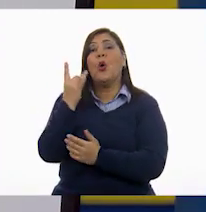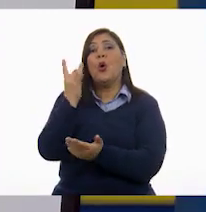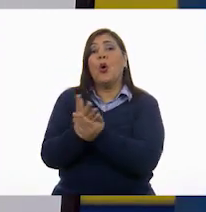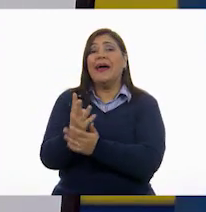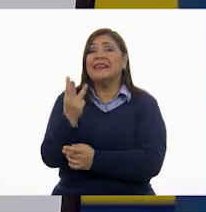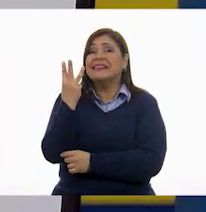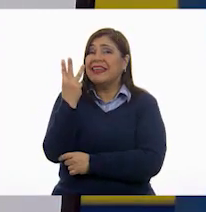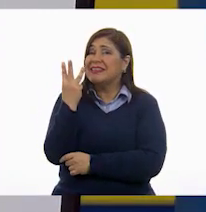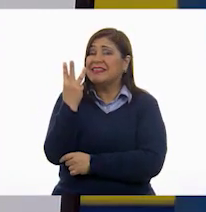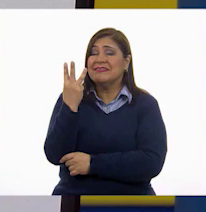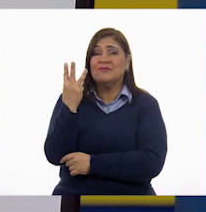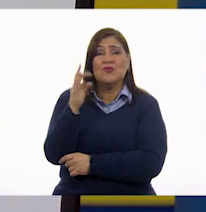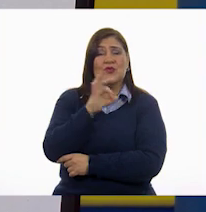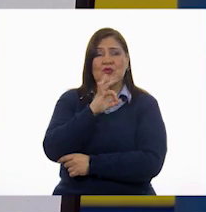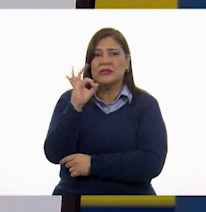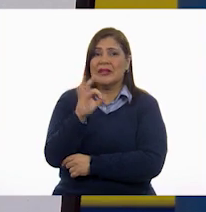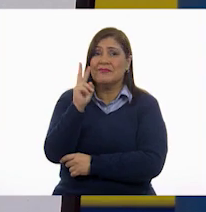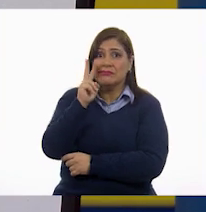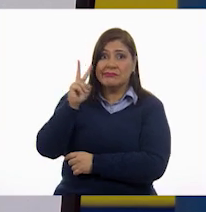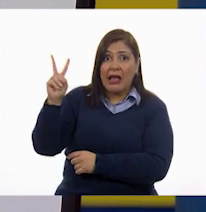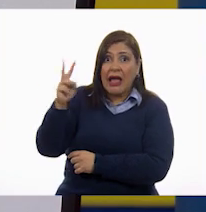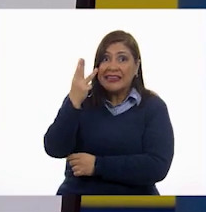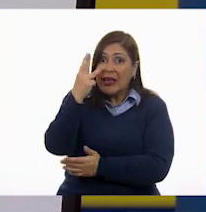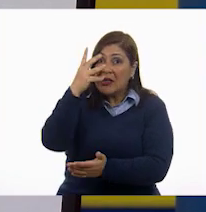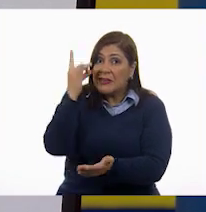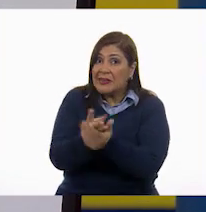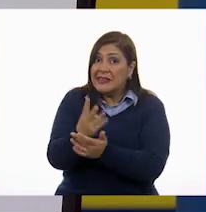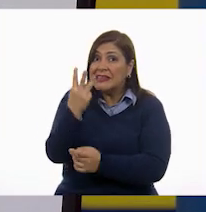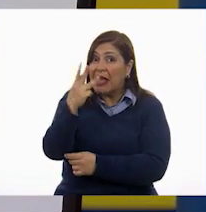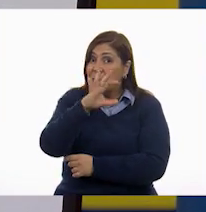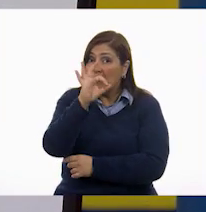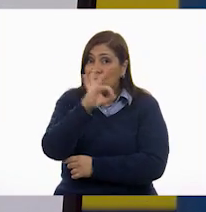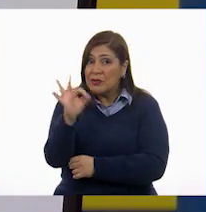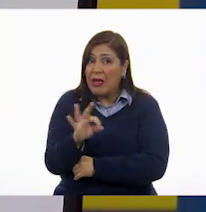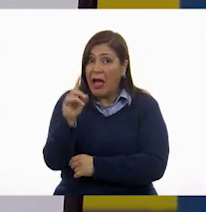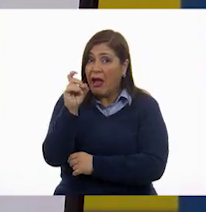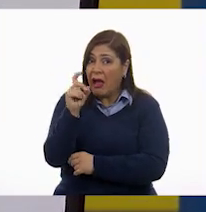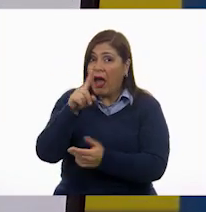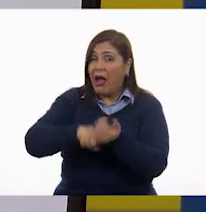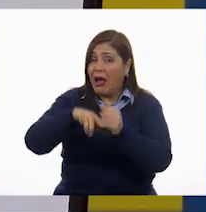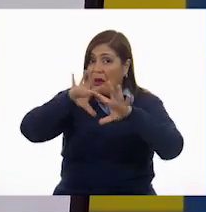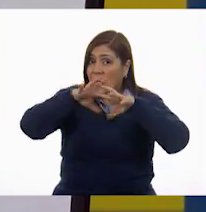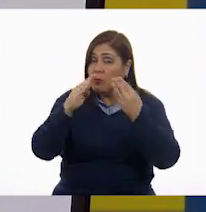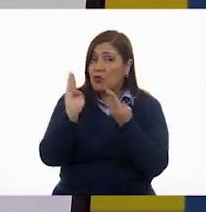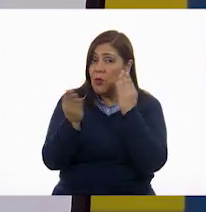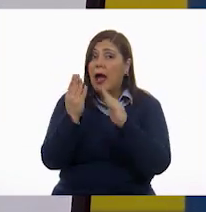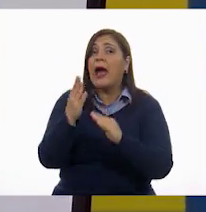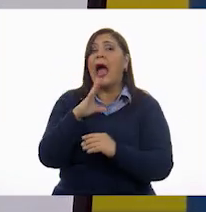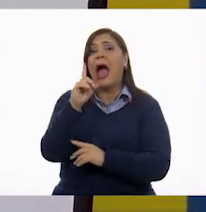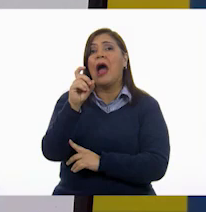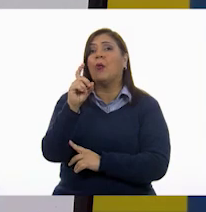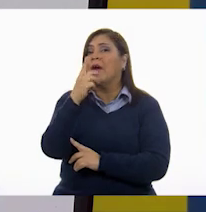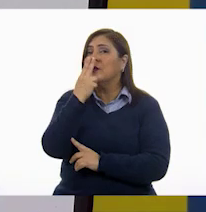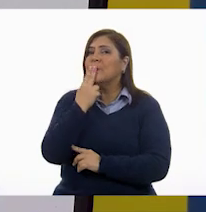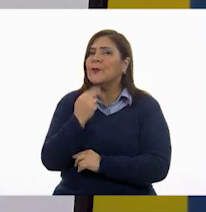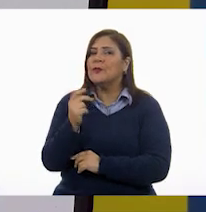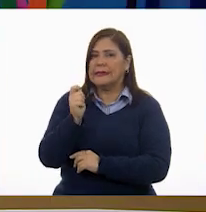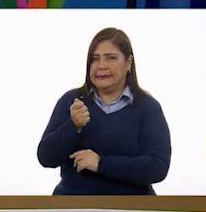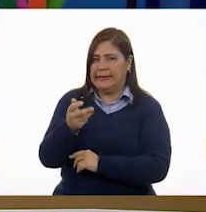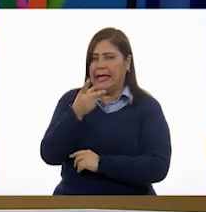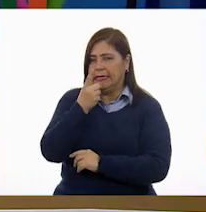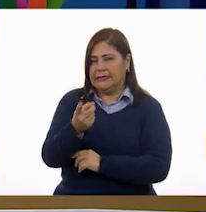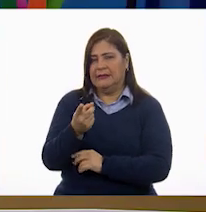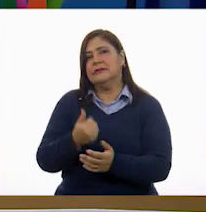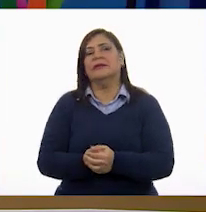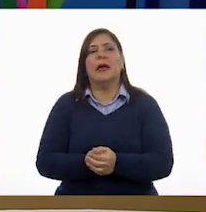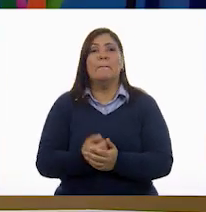el 3% de agua de nuestro planeta es agua dulce. Pero más